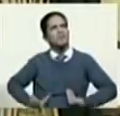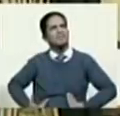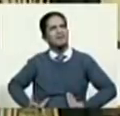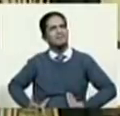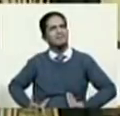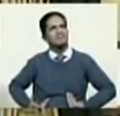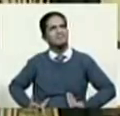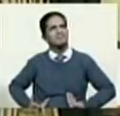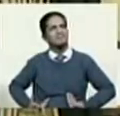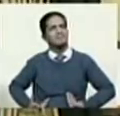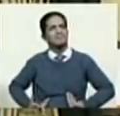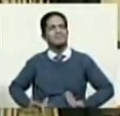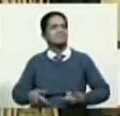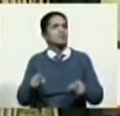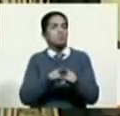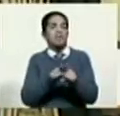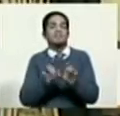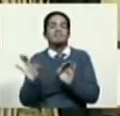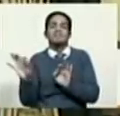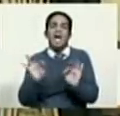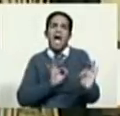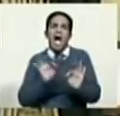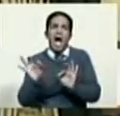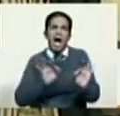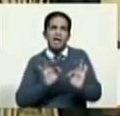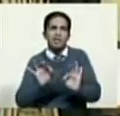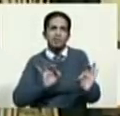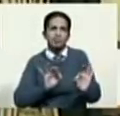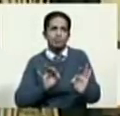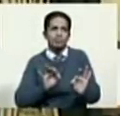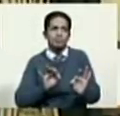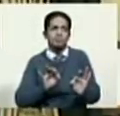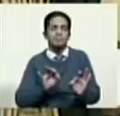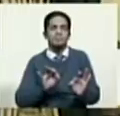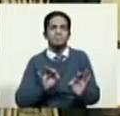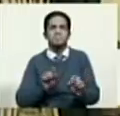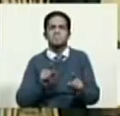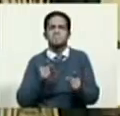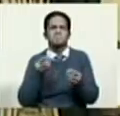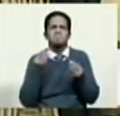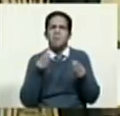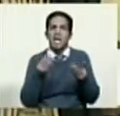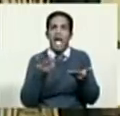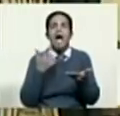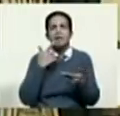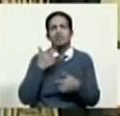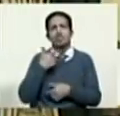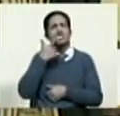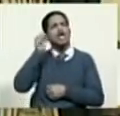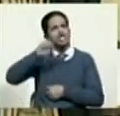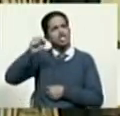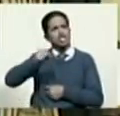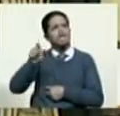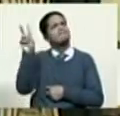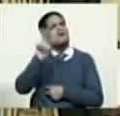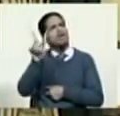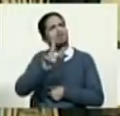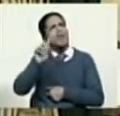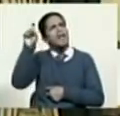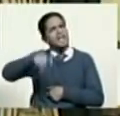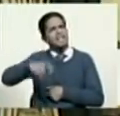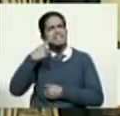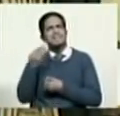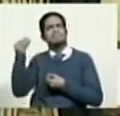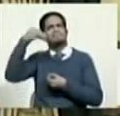humanitaria la han convertido en un show para justificar una intervención en el país. Y es un show